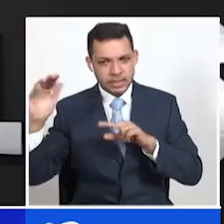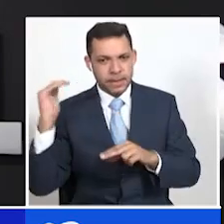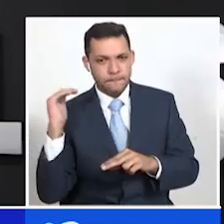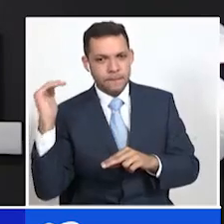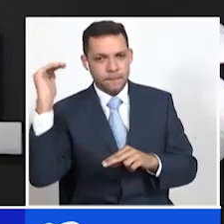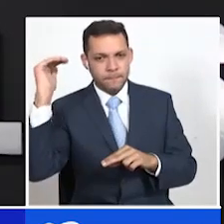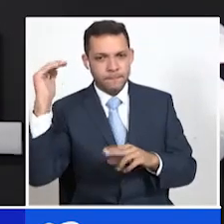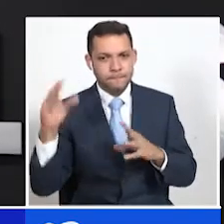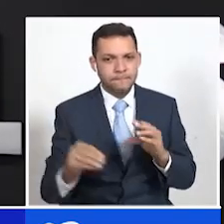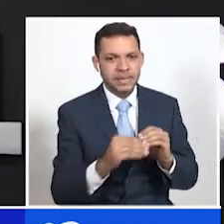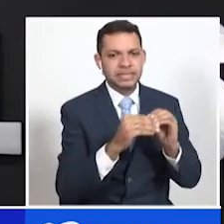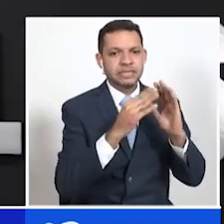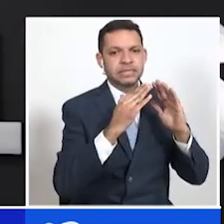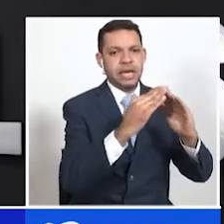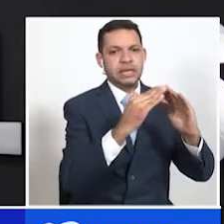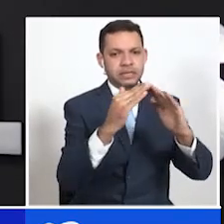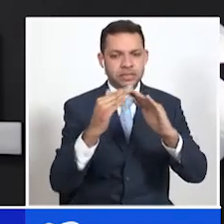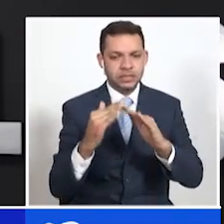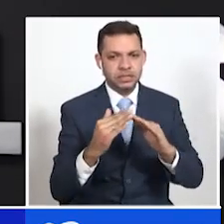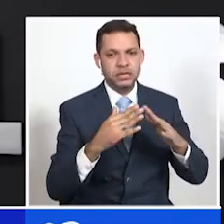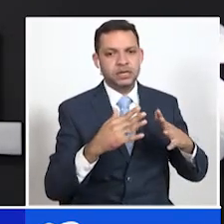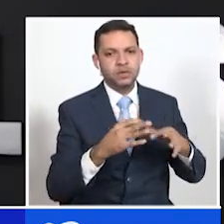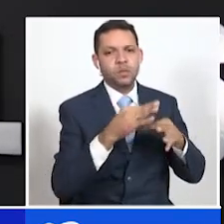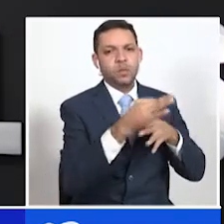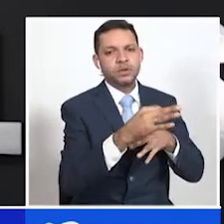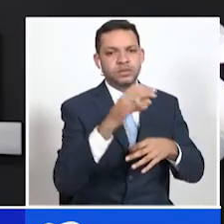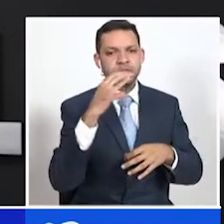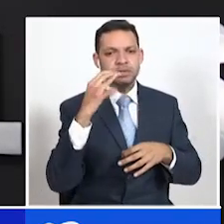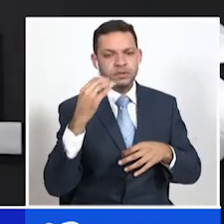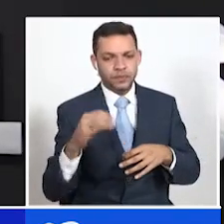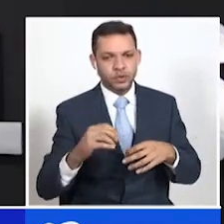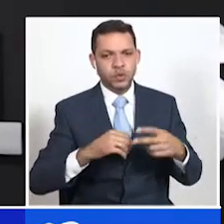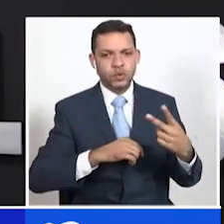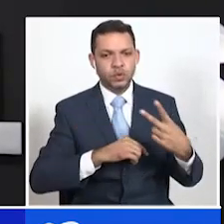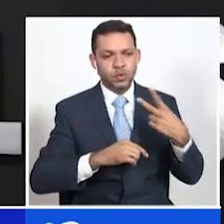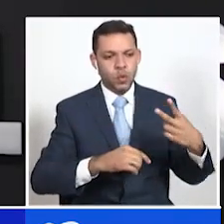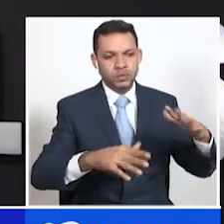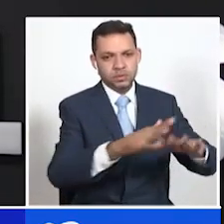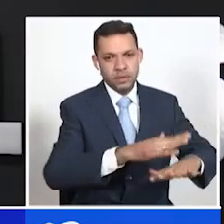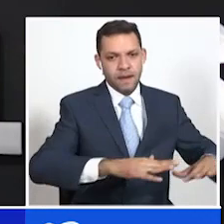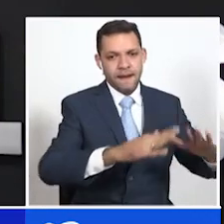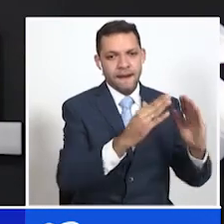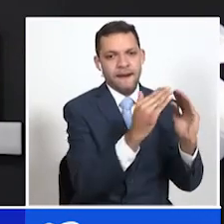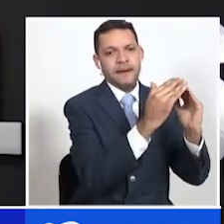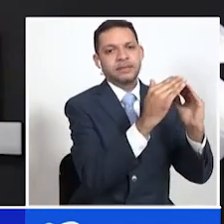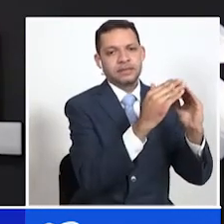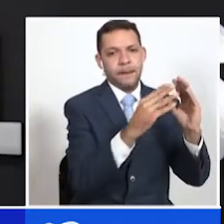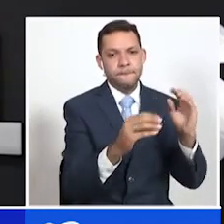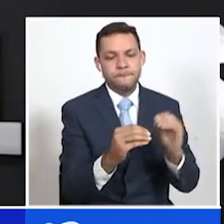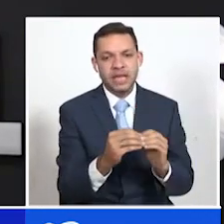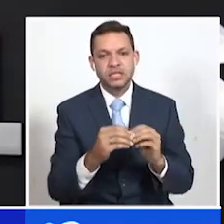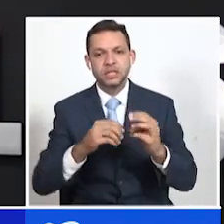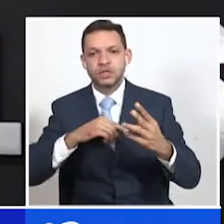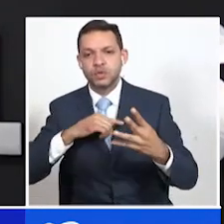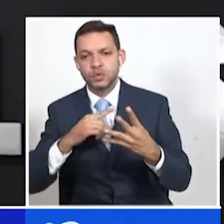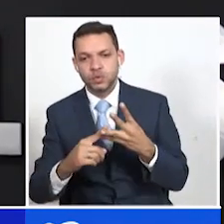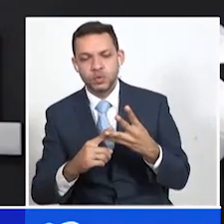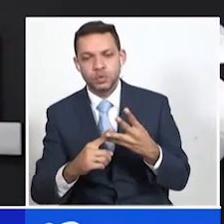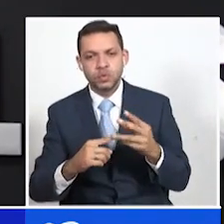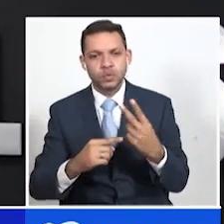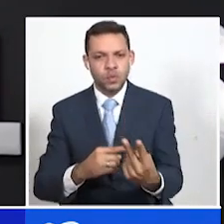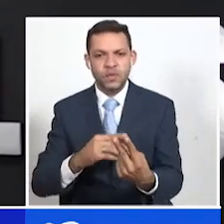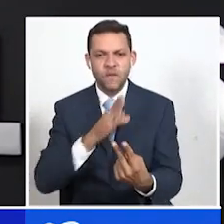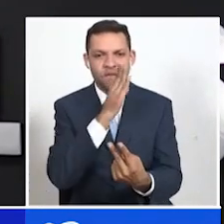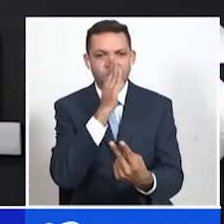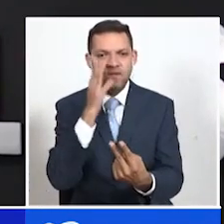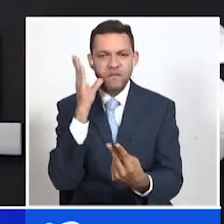4 en el municipio de Chinchiná, de allí de los cuales 2 son casas y 2 fincas ubicadas en la vereda